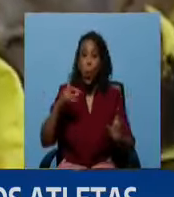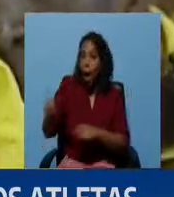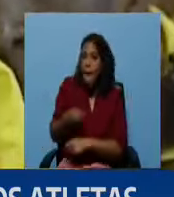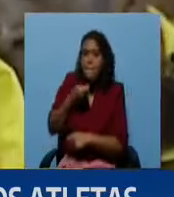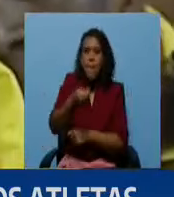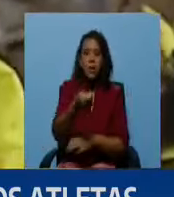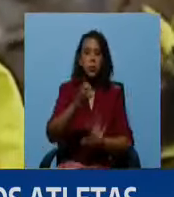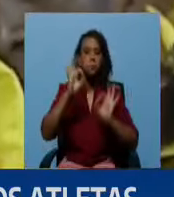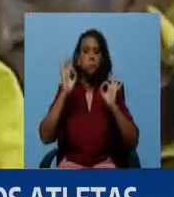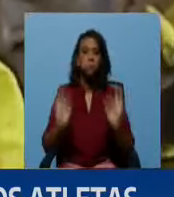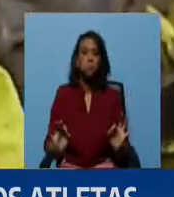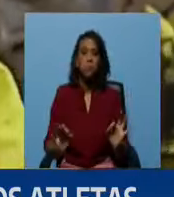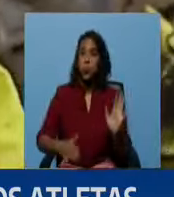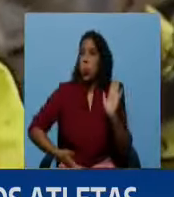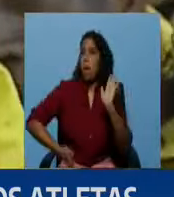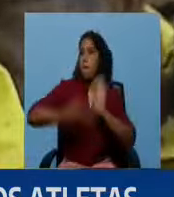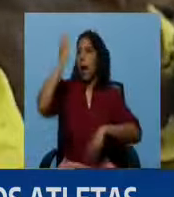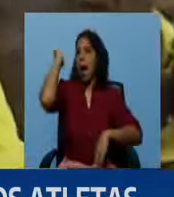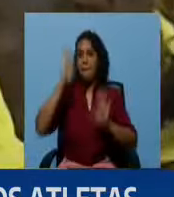espadachines.